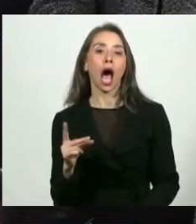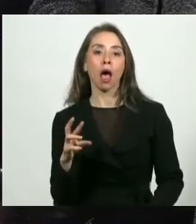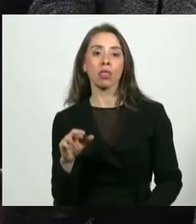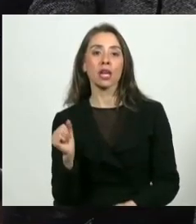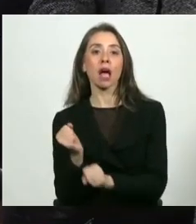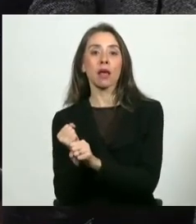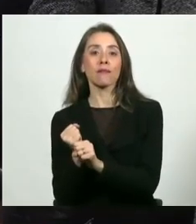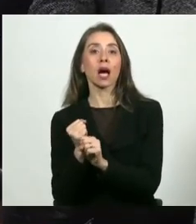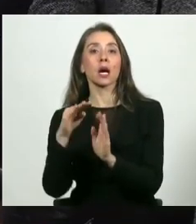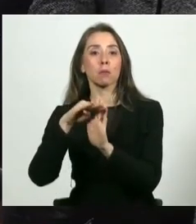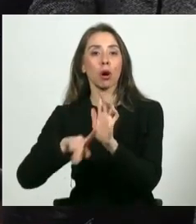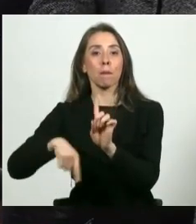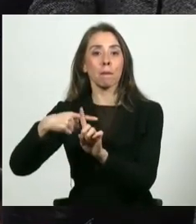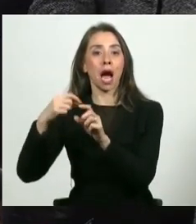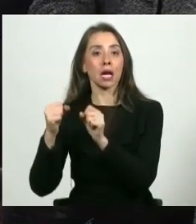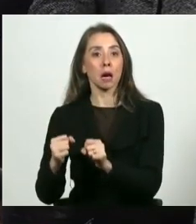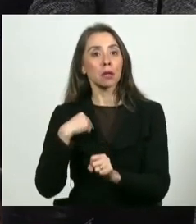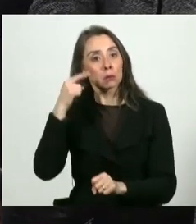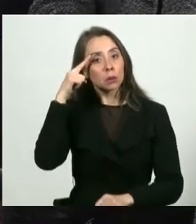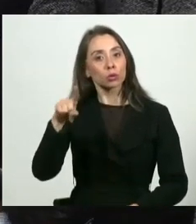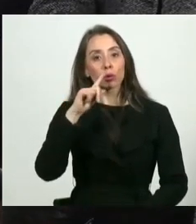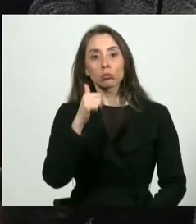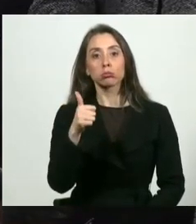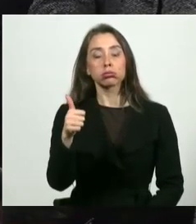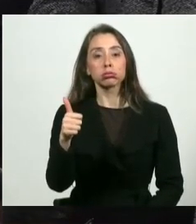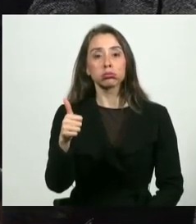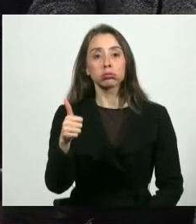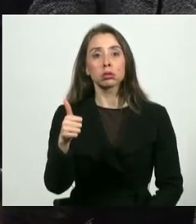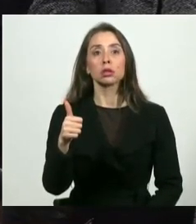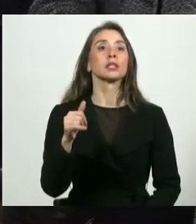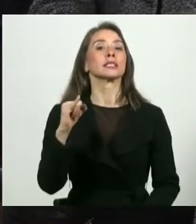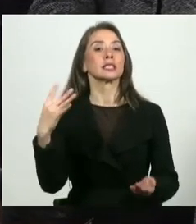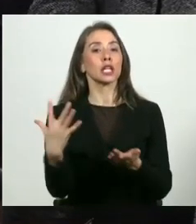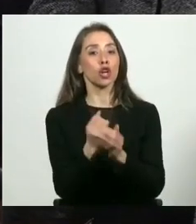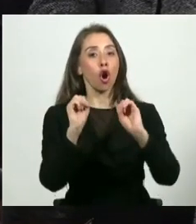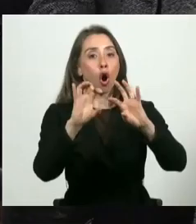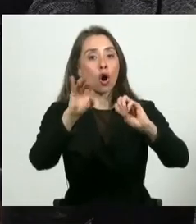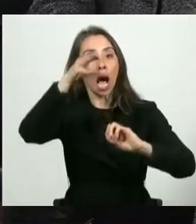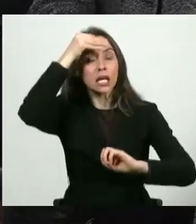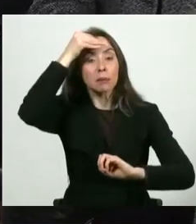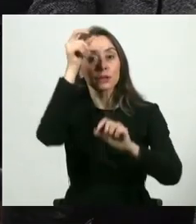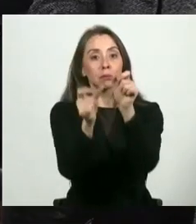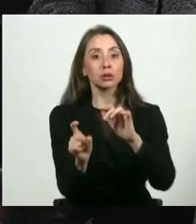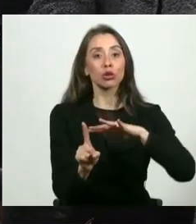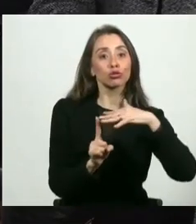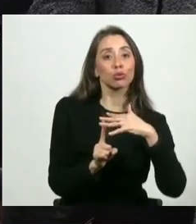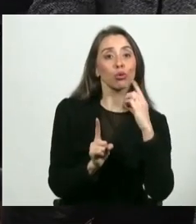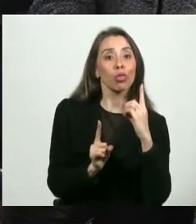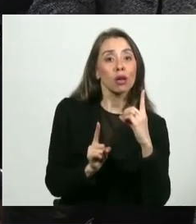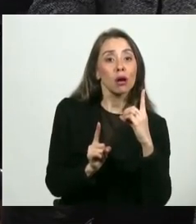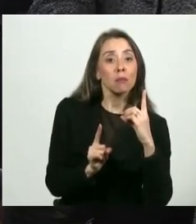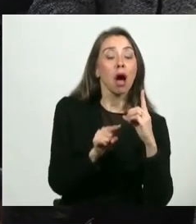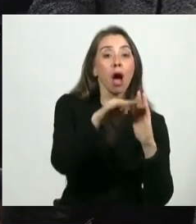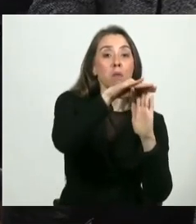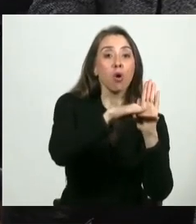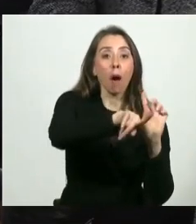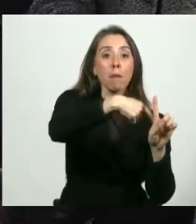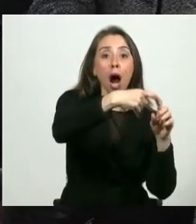con el programa Más Capaz, lo cual me parece estupendo. Por lo tanto, si se logran capacitaciones para personas en situación de discapacidad desde ese